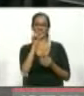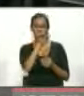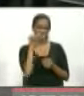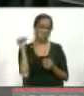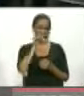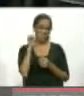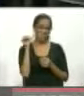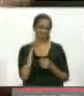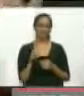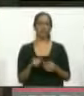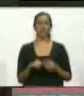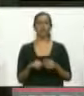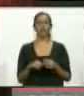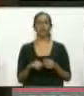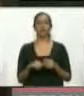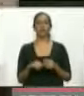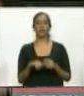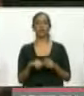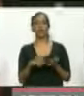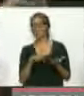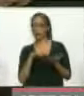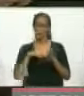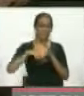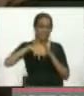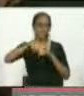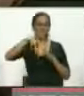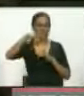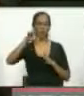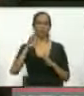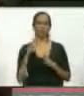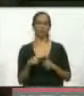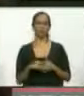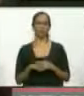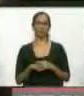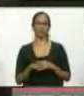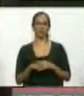el tipo camino se lanzó la talla